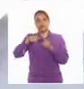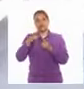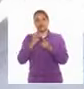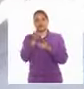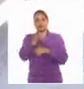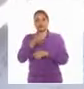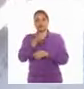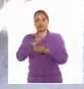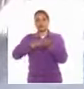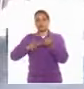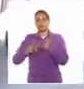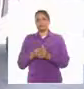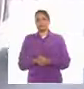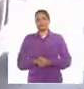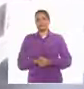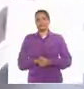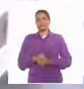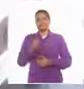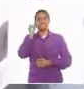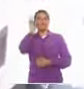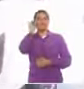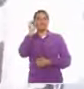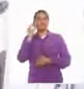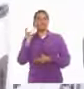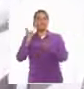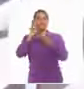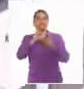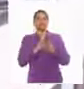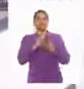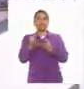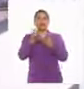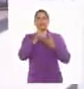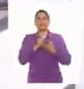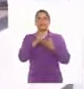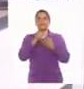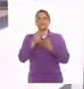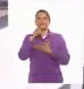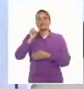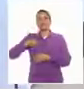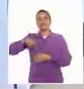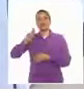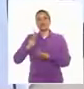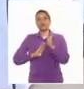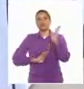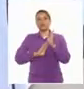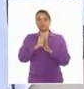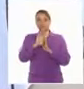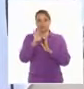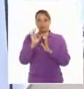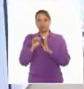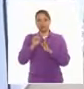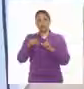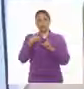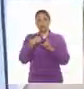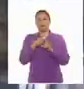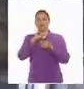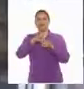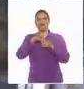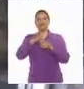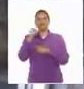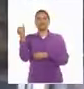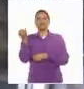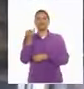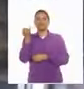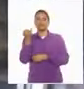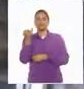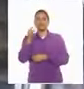La iniciativa de los visitadores, con el apoyo del Programa de Naciones Unidas para el Desarrollo, PNUD, y el Fondo Mundial, fue